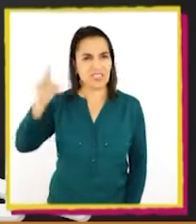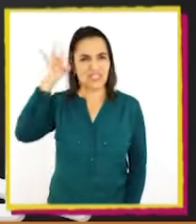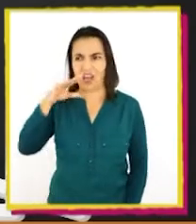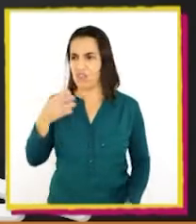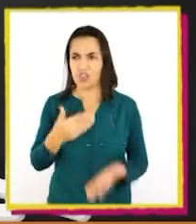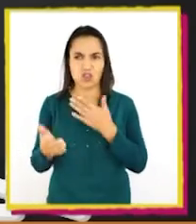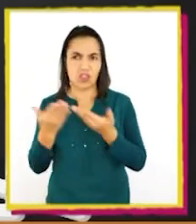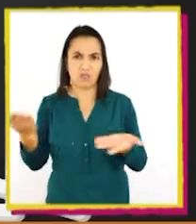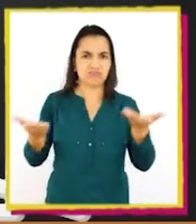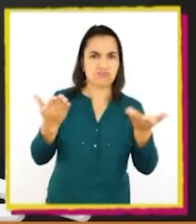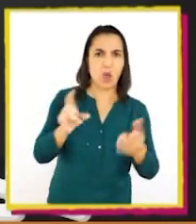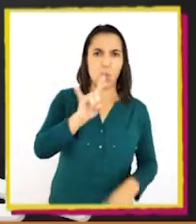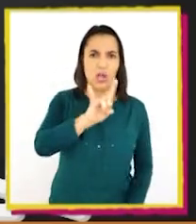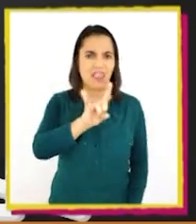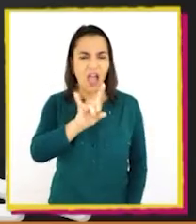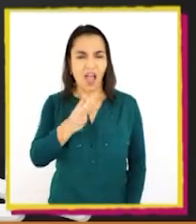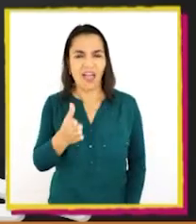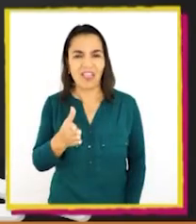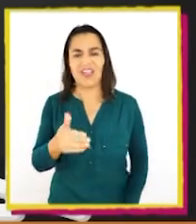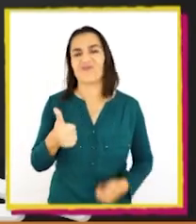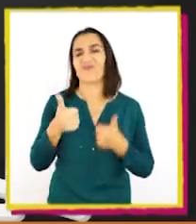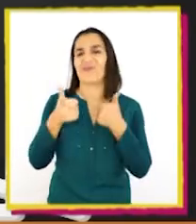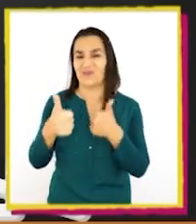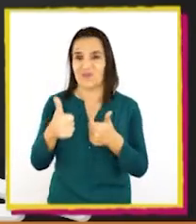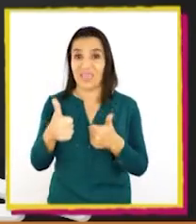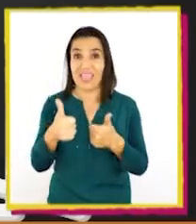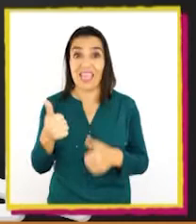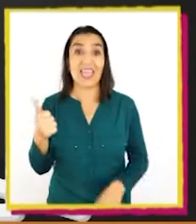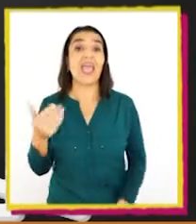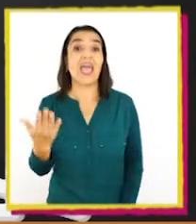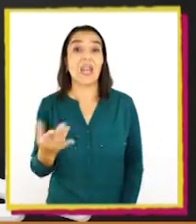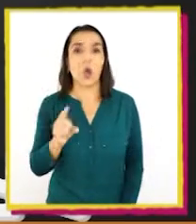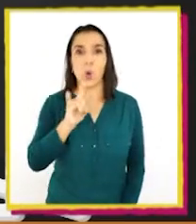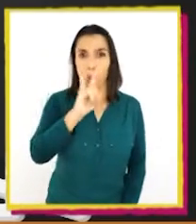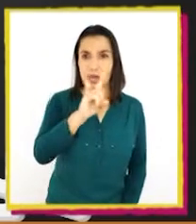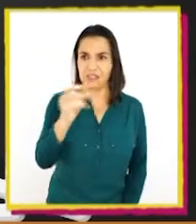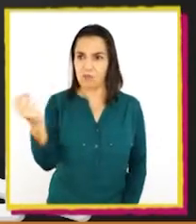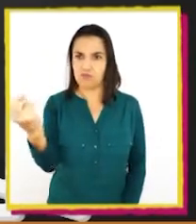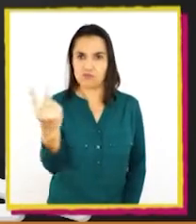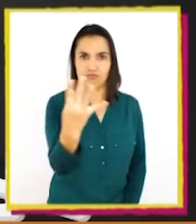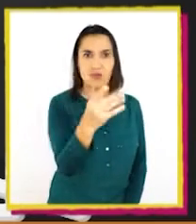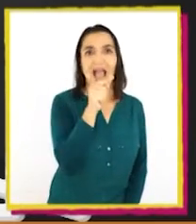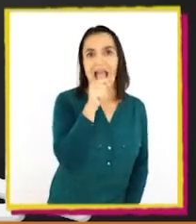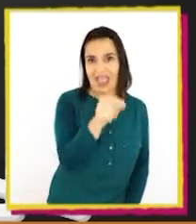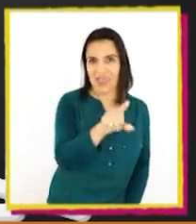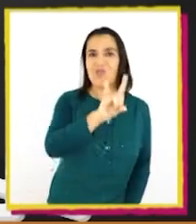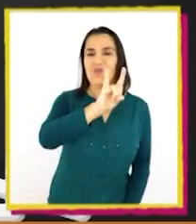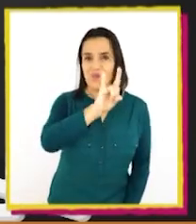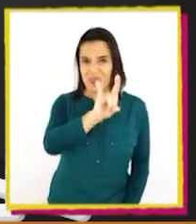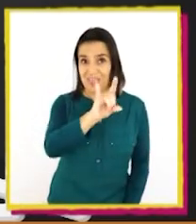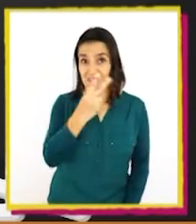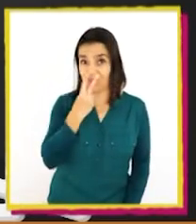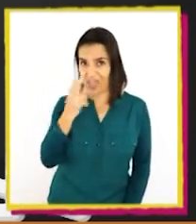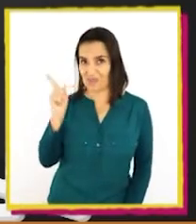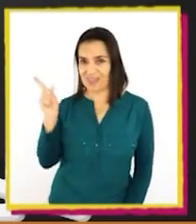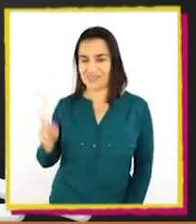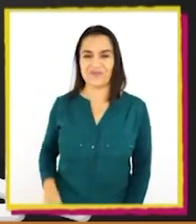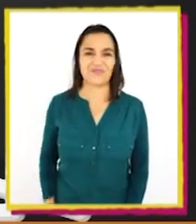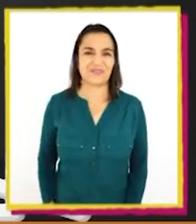¿Saben cuál es la unidad? ¡Muy bien! La unidad es la cifra que está a la derecha de este número. Veámoslo aquí.